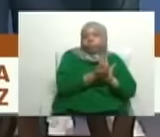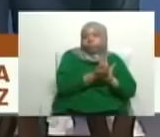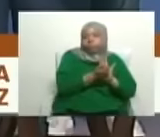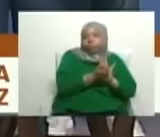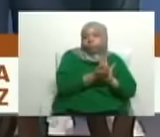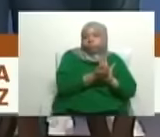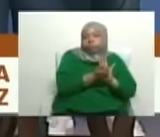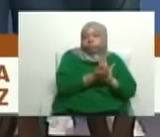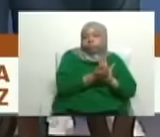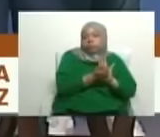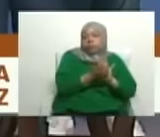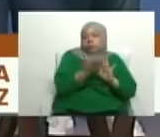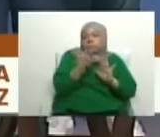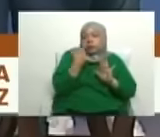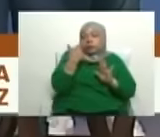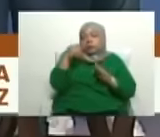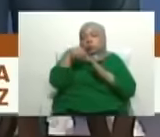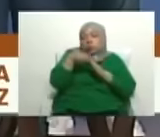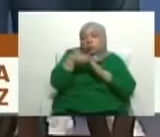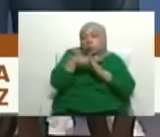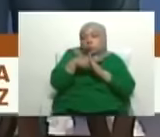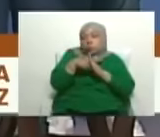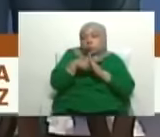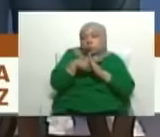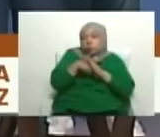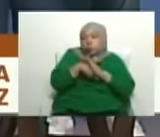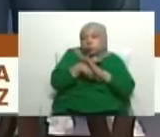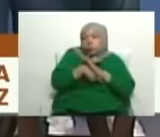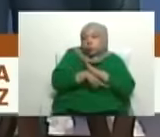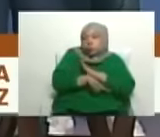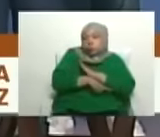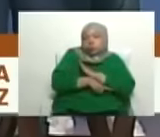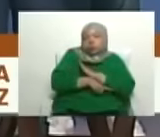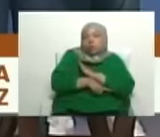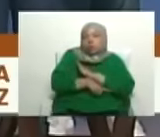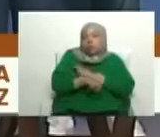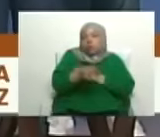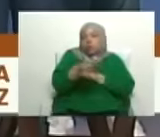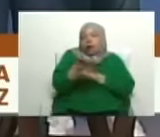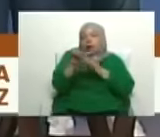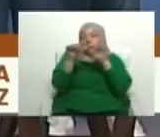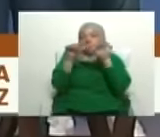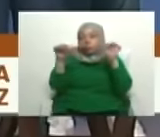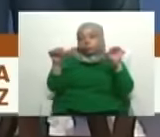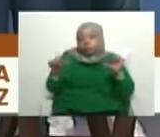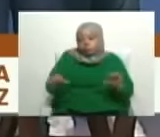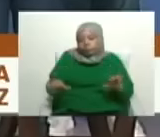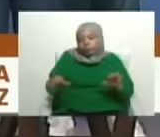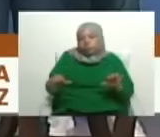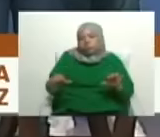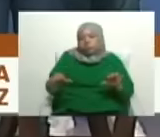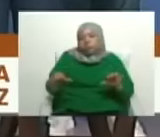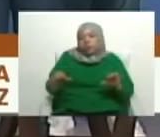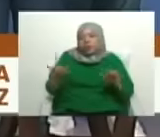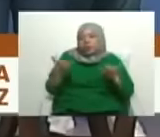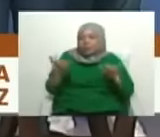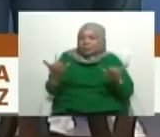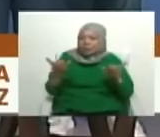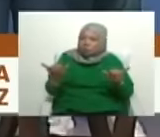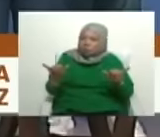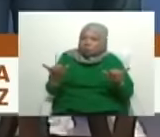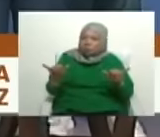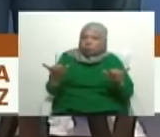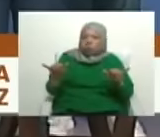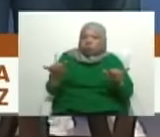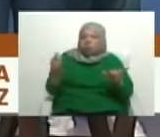Nosotros queremos profundizar en un esquema al que recurren siempre para